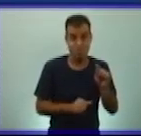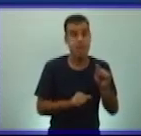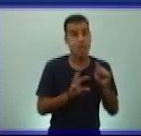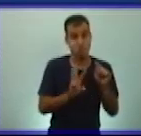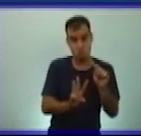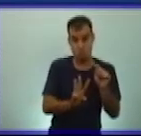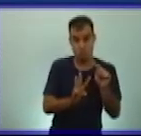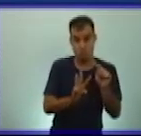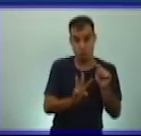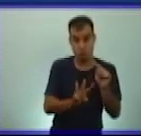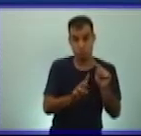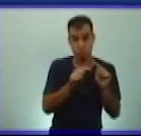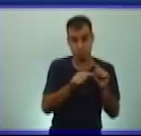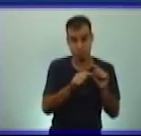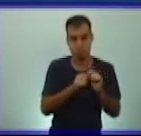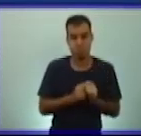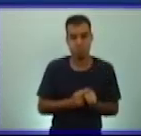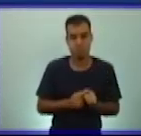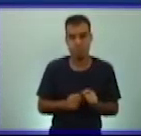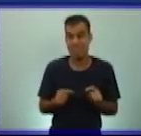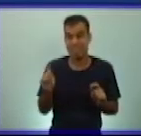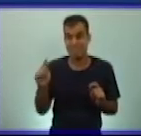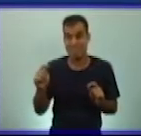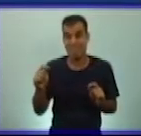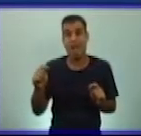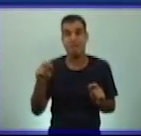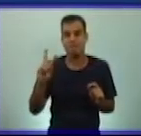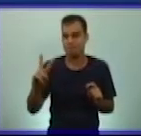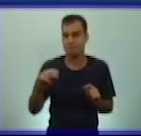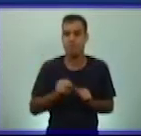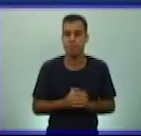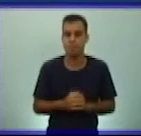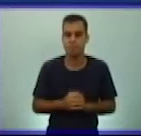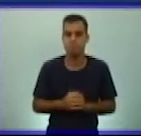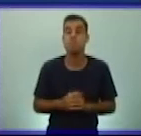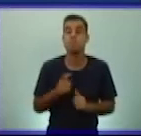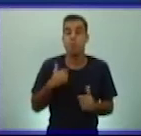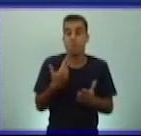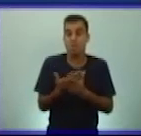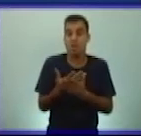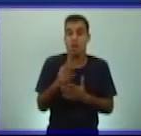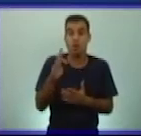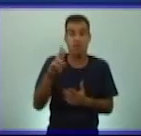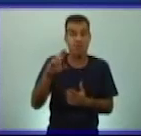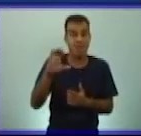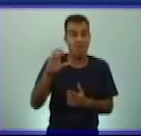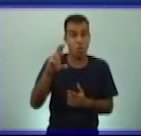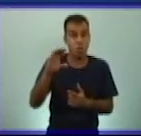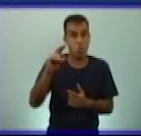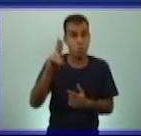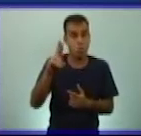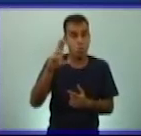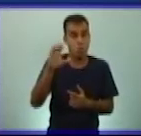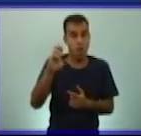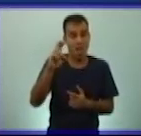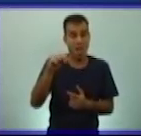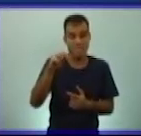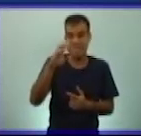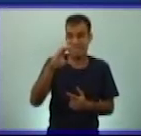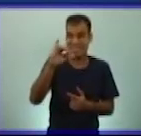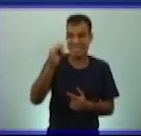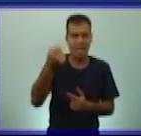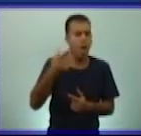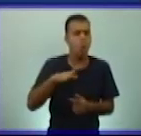letra omega del alfabeto griego. Si yo pido frecuencia, usted en esa tabla que yo le mencioné, usted busca cuál